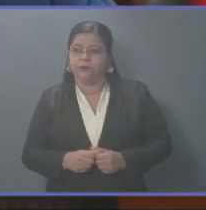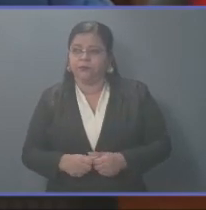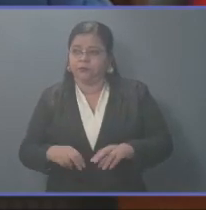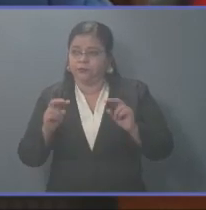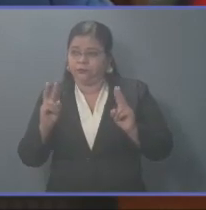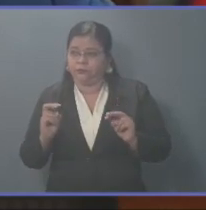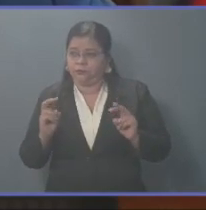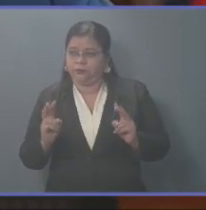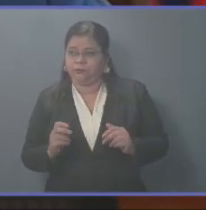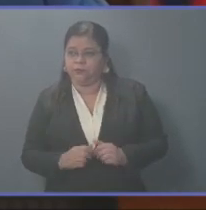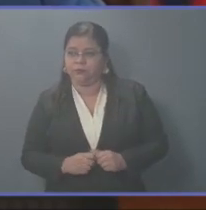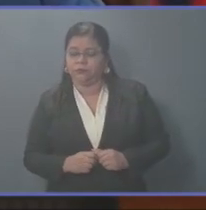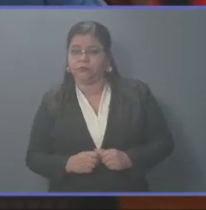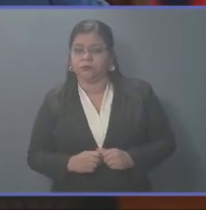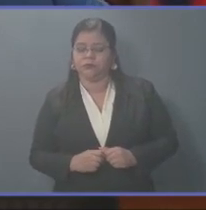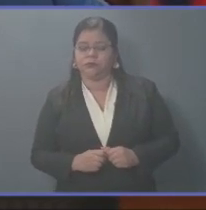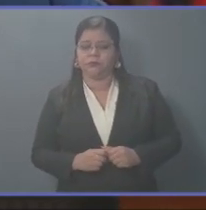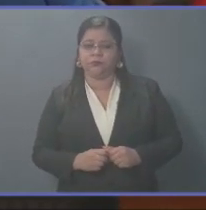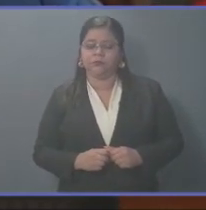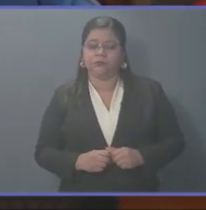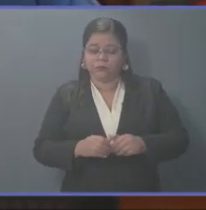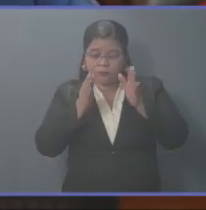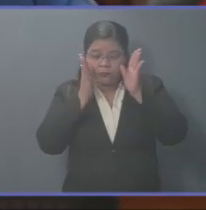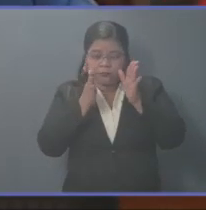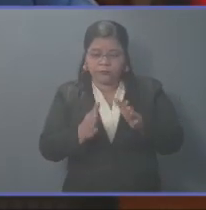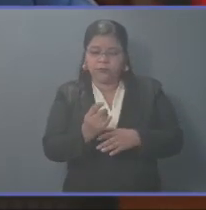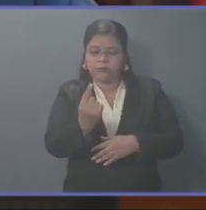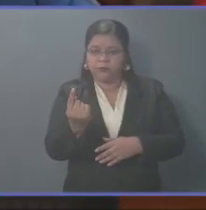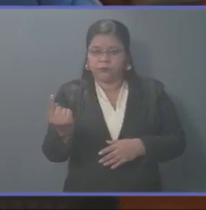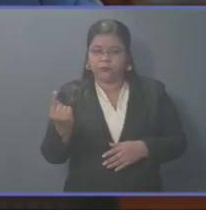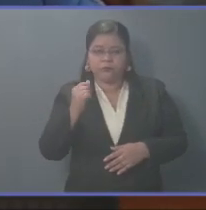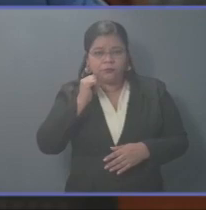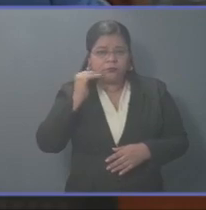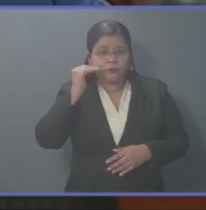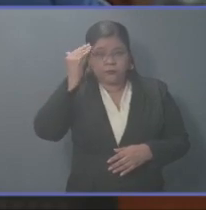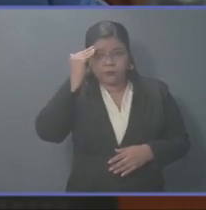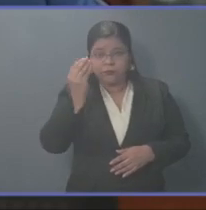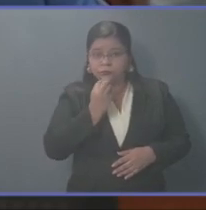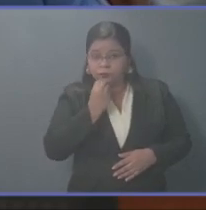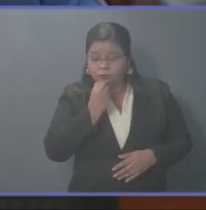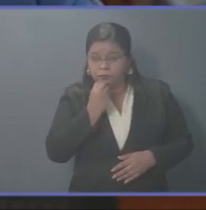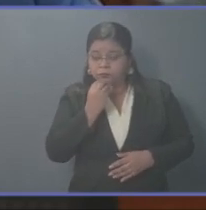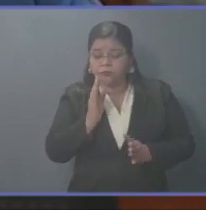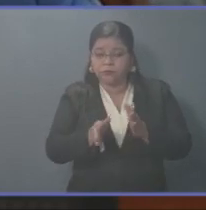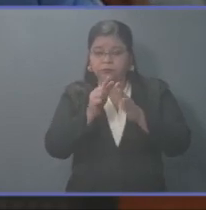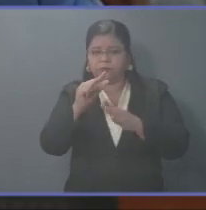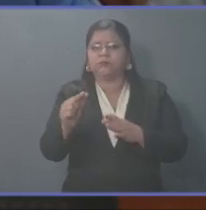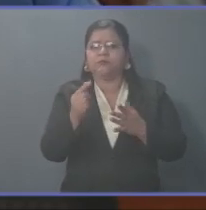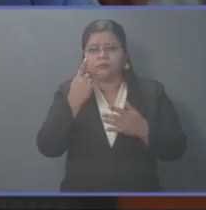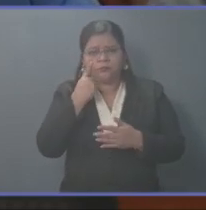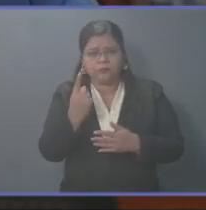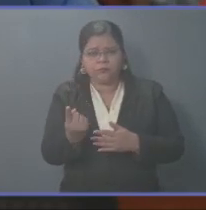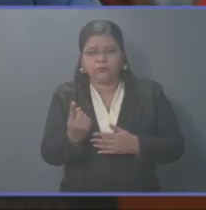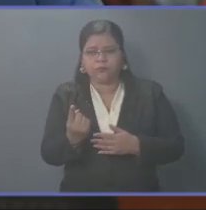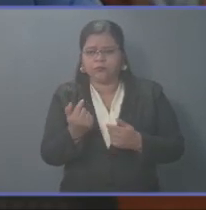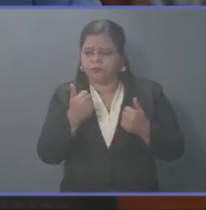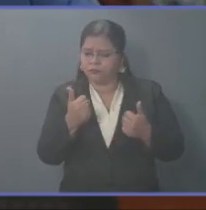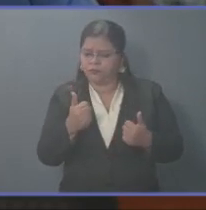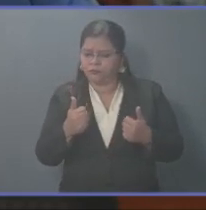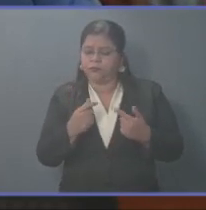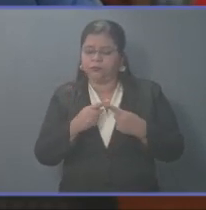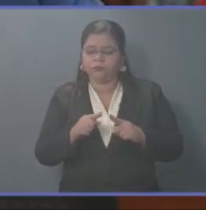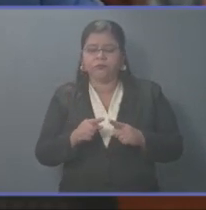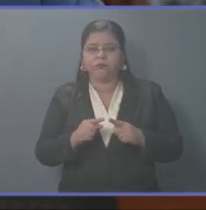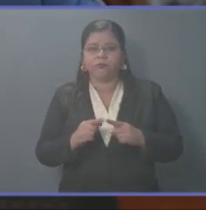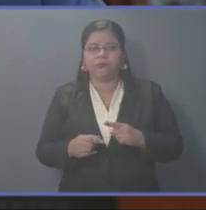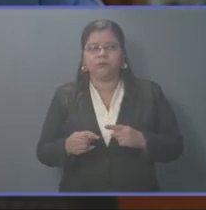tema de la atención al adulto mayor en las instituciones, he visto con mucho agrado que en los últimos par